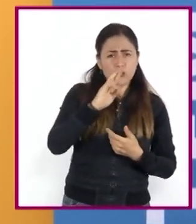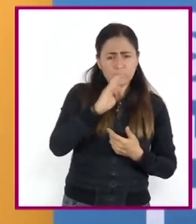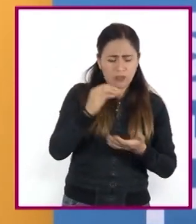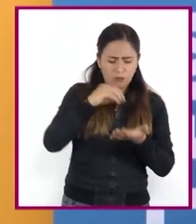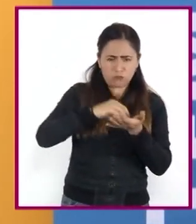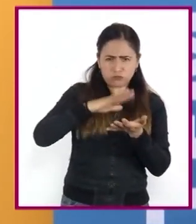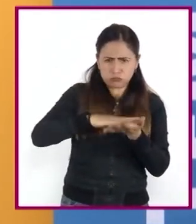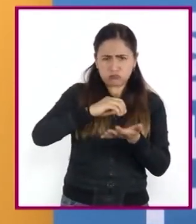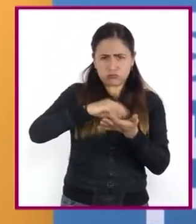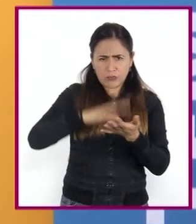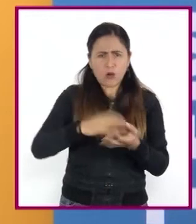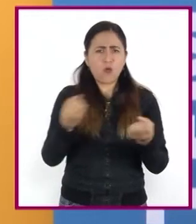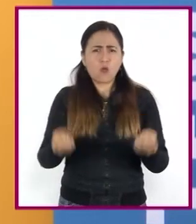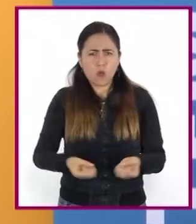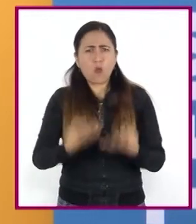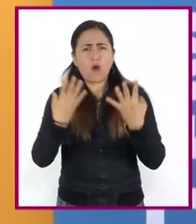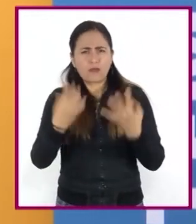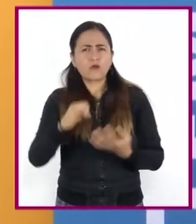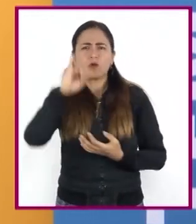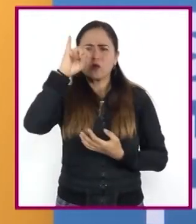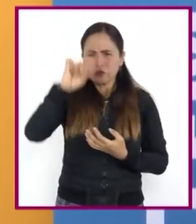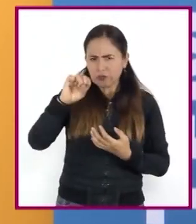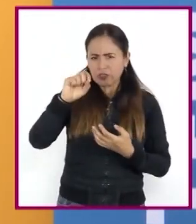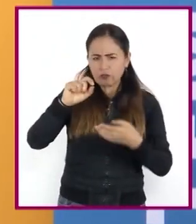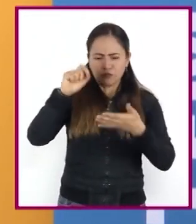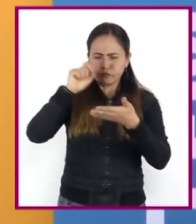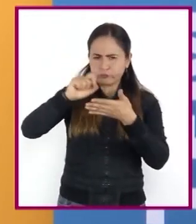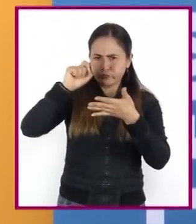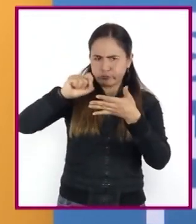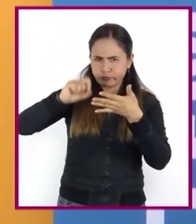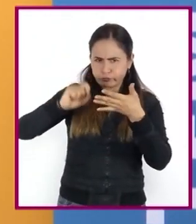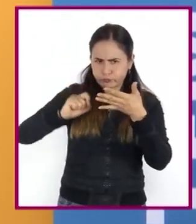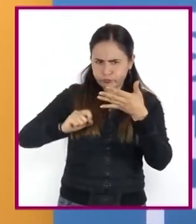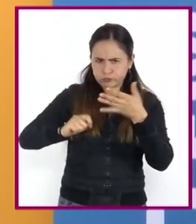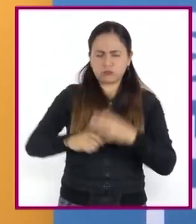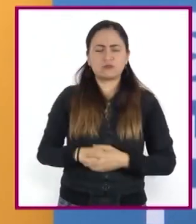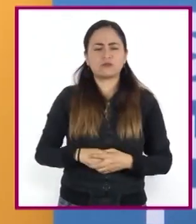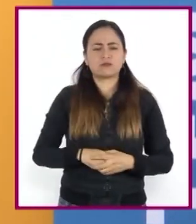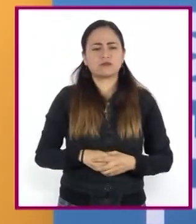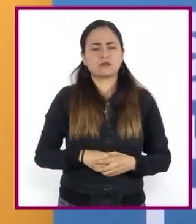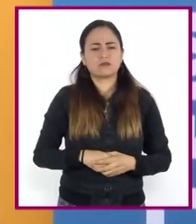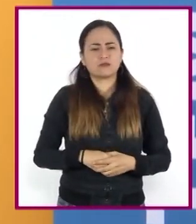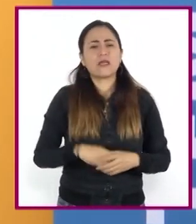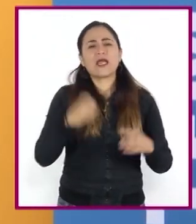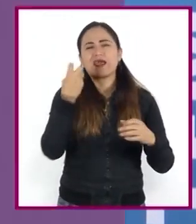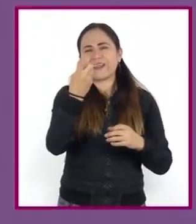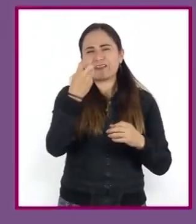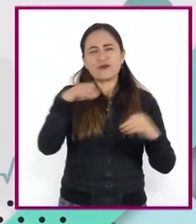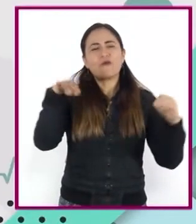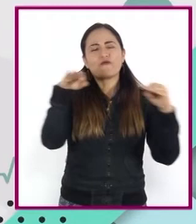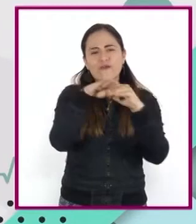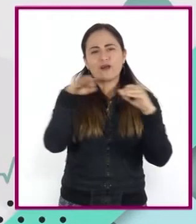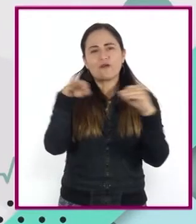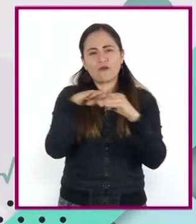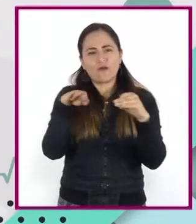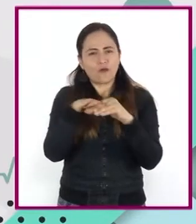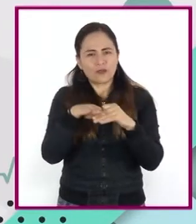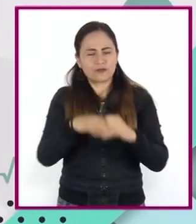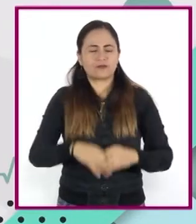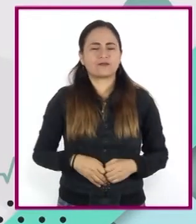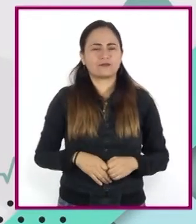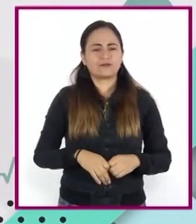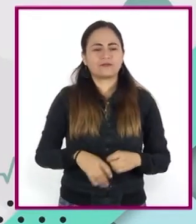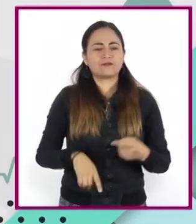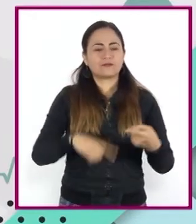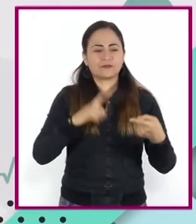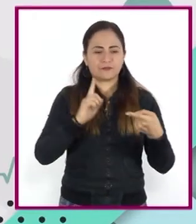número de veces que respondieron a cada una de las categorías de la encuesta. Esto es la frecuencia absoluta. En este caso,